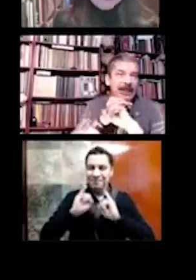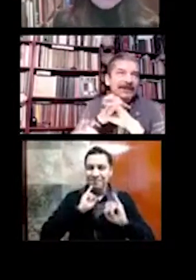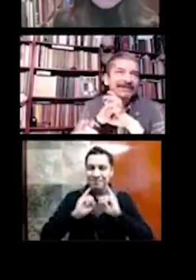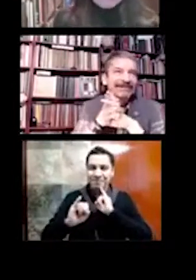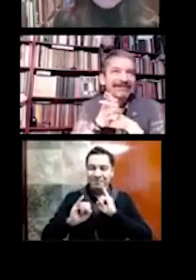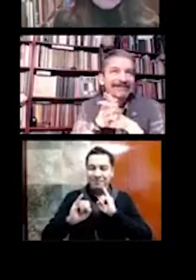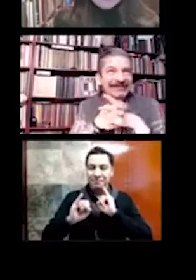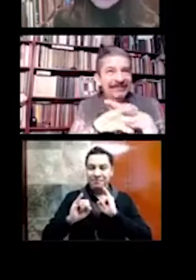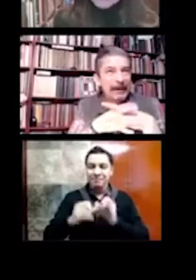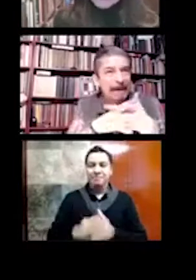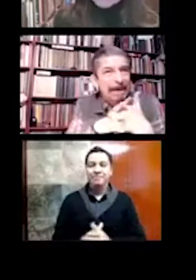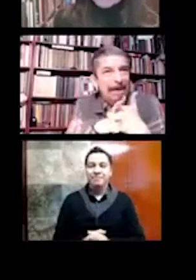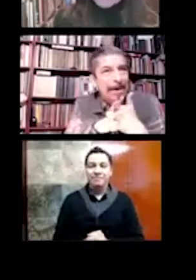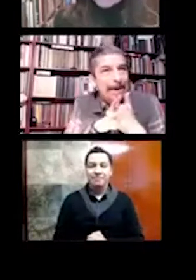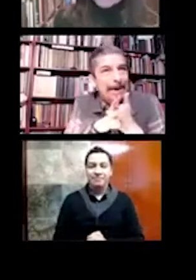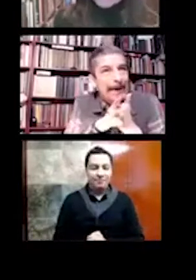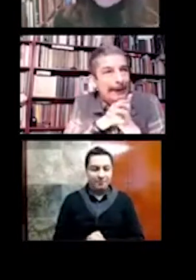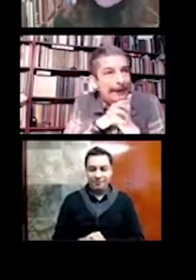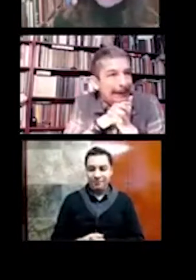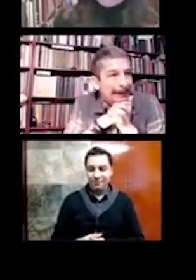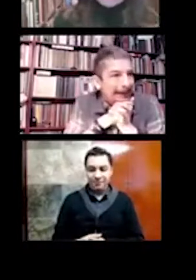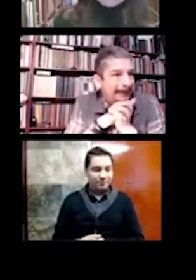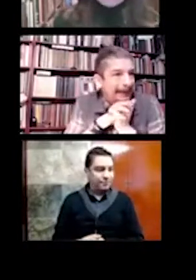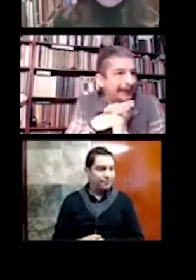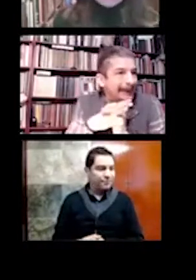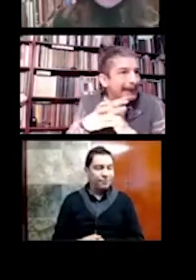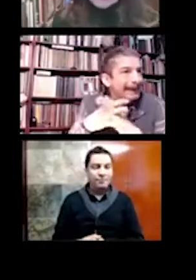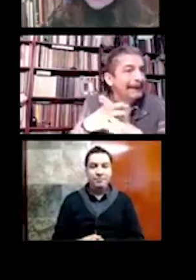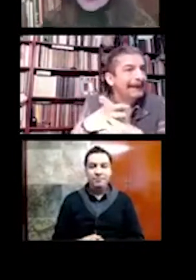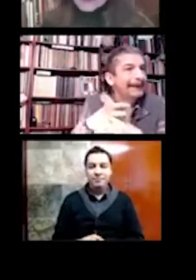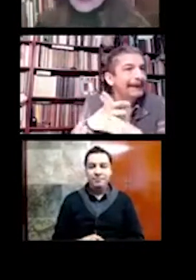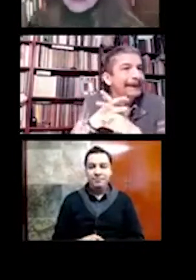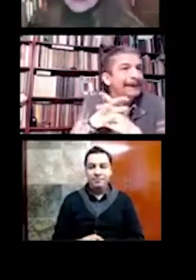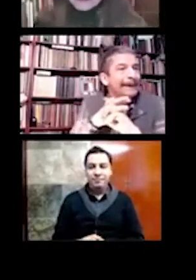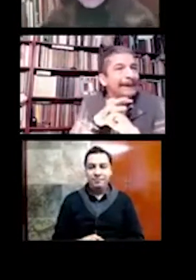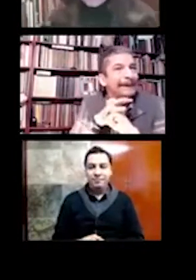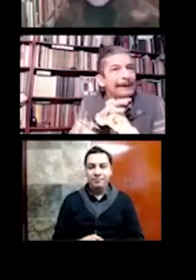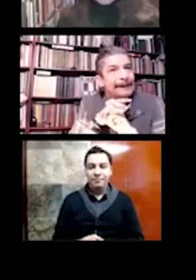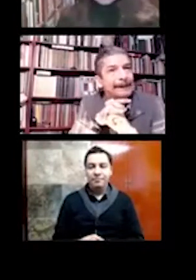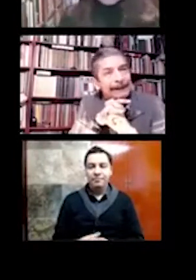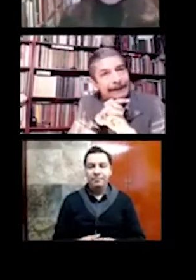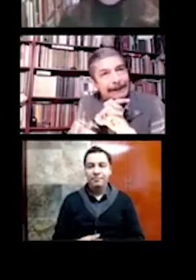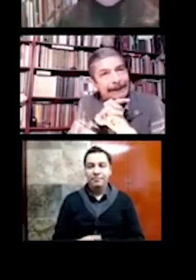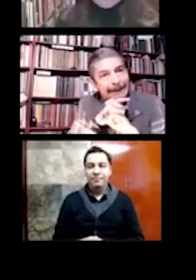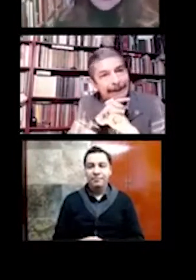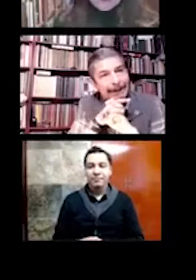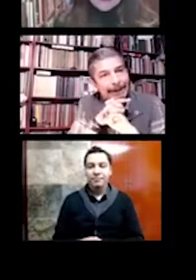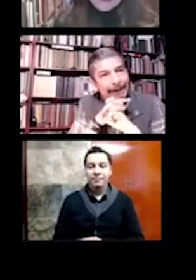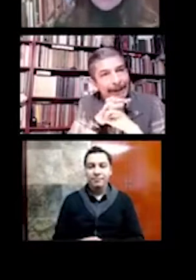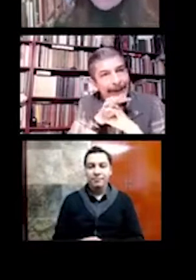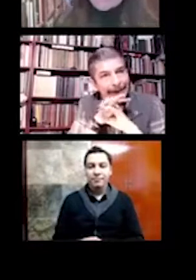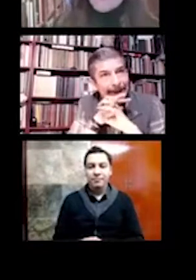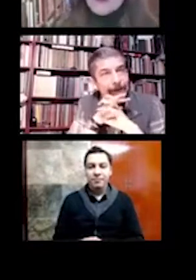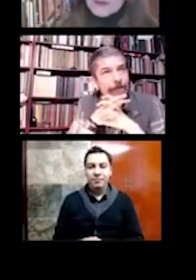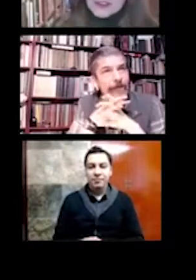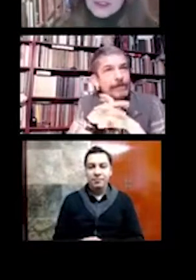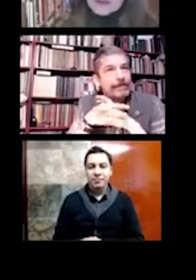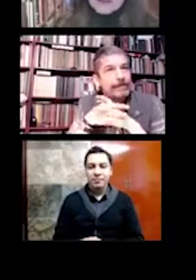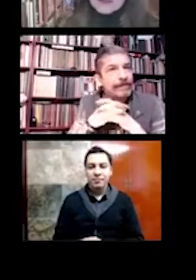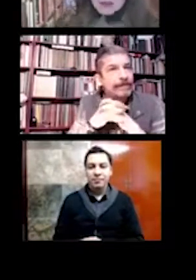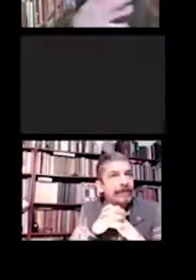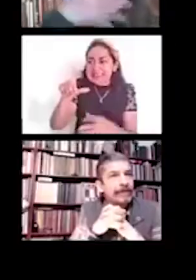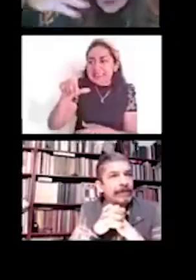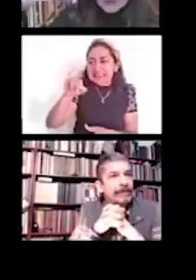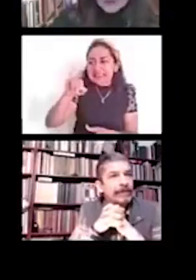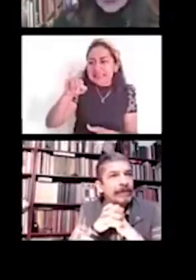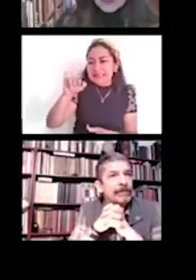Rivero. Y dime, esta sucesión de linaje tepaneca, ¿cómo afectó a los mexicas?